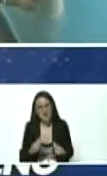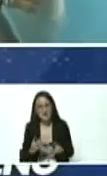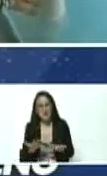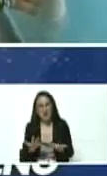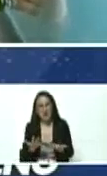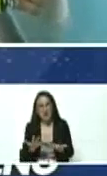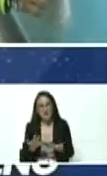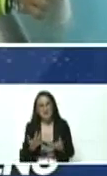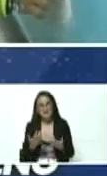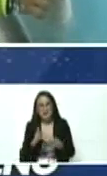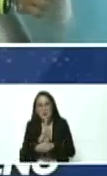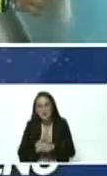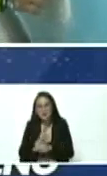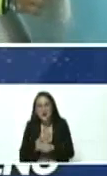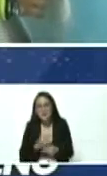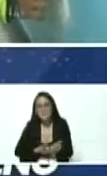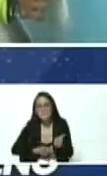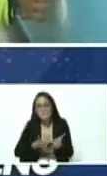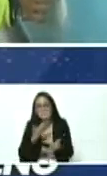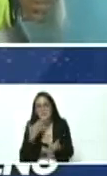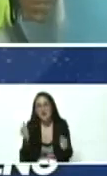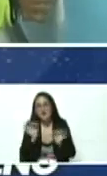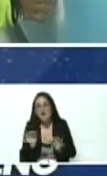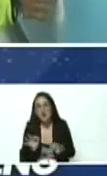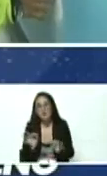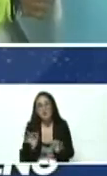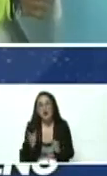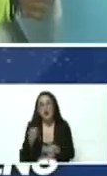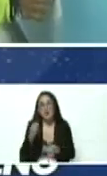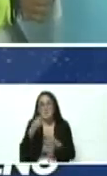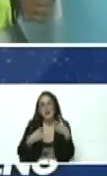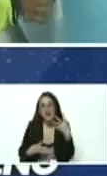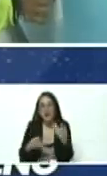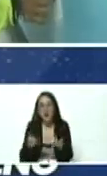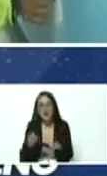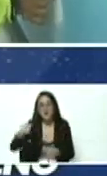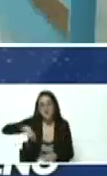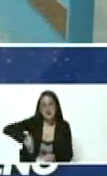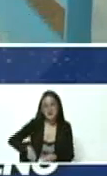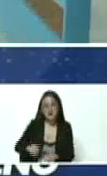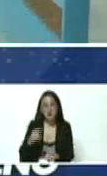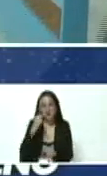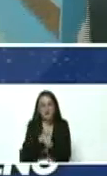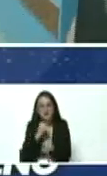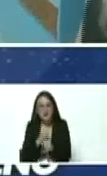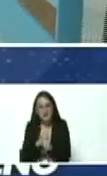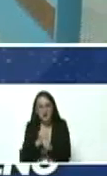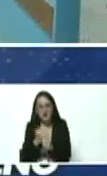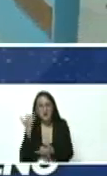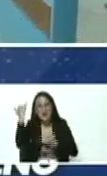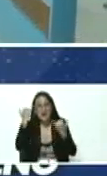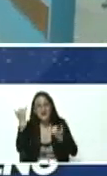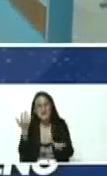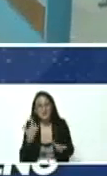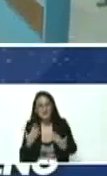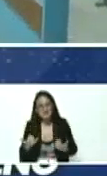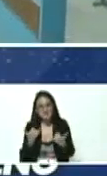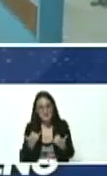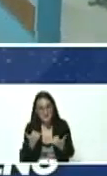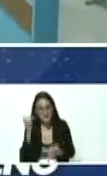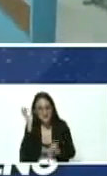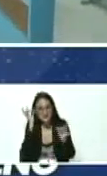los recursos, es la máxima eficacia y la eficiencia en la inversión del trabajo creativo, del trabajo